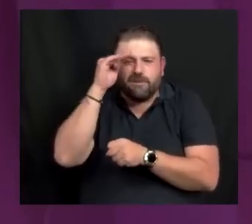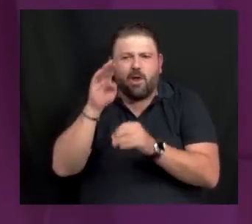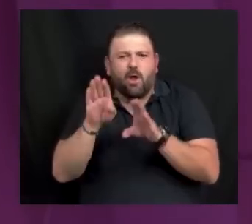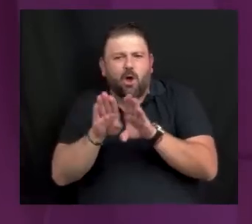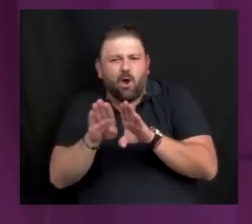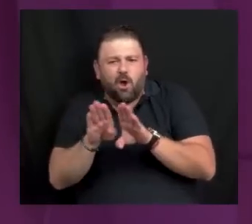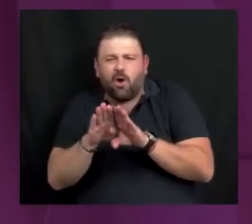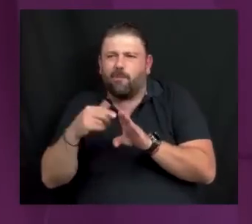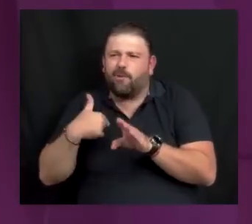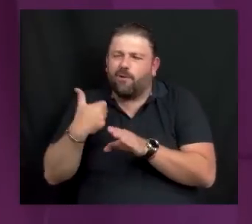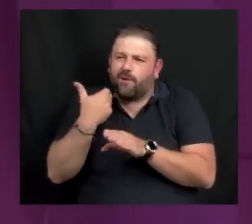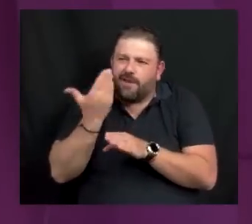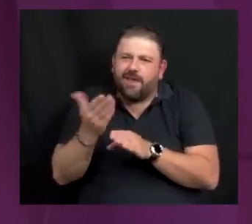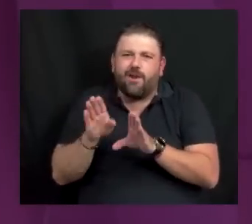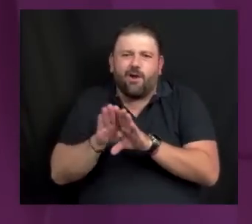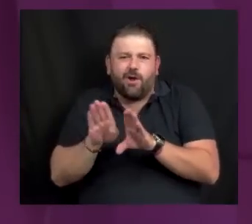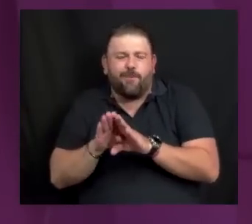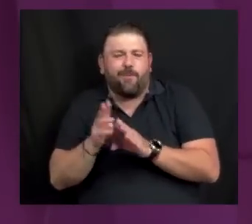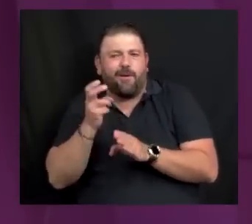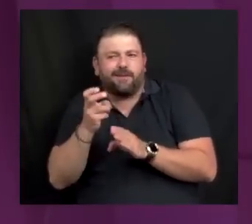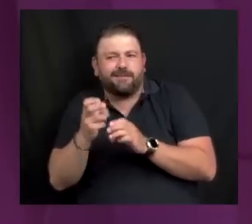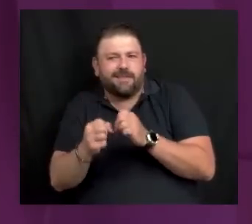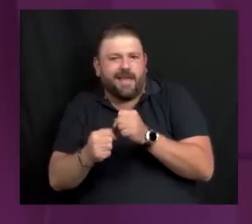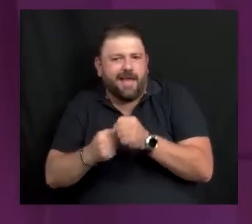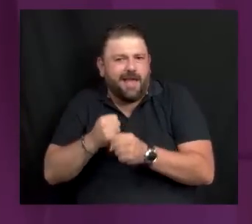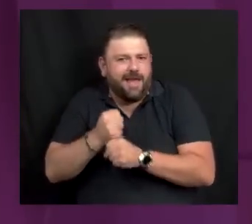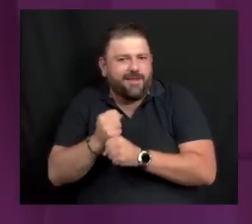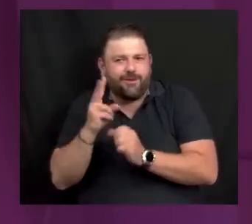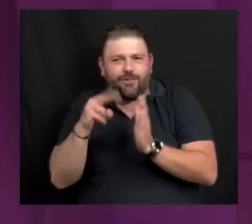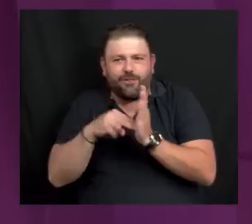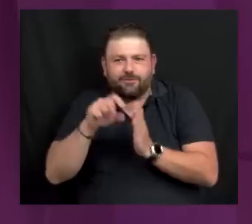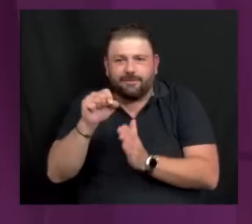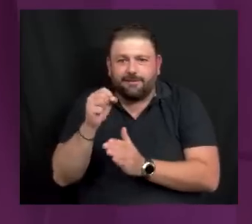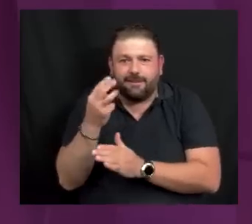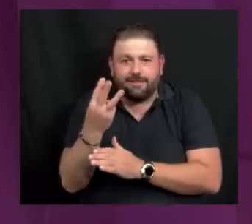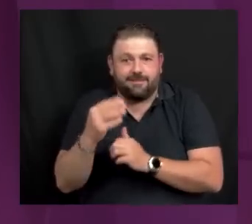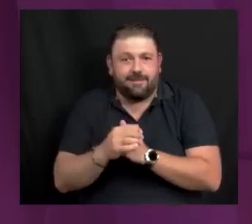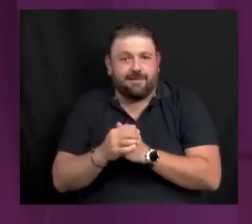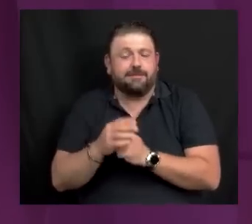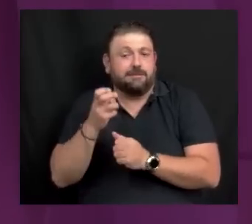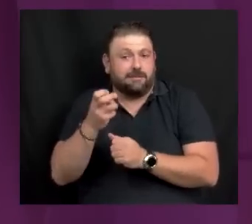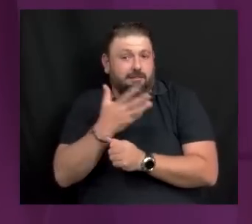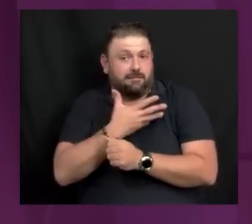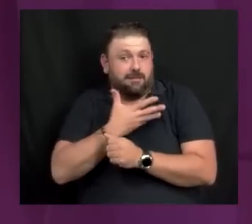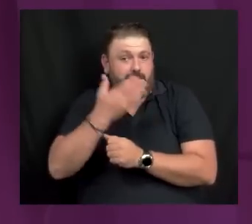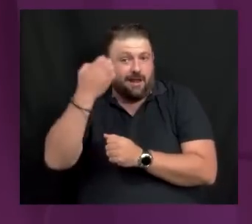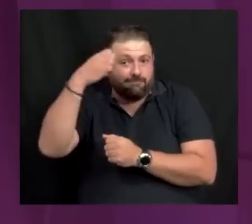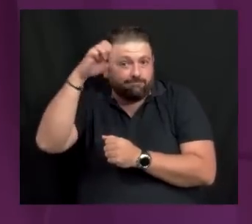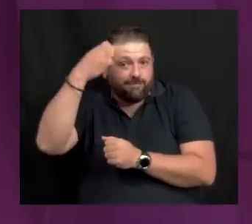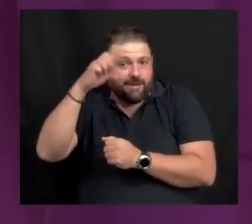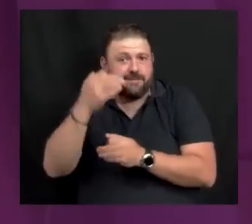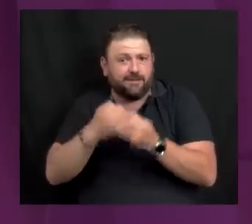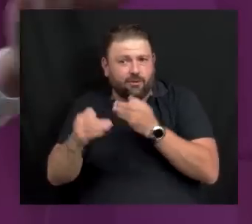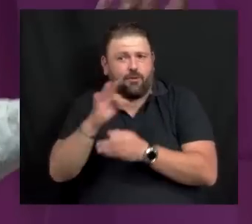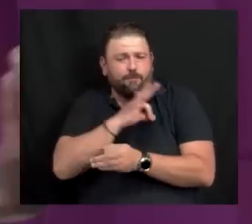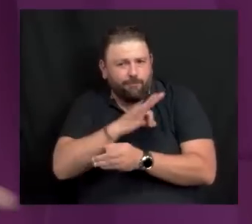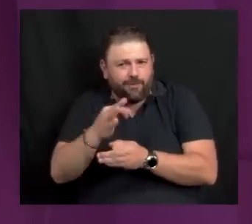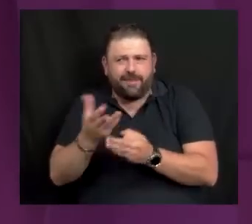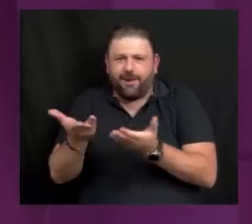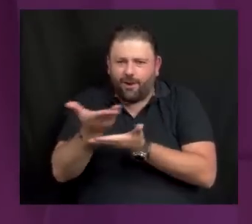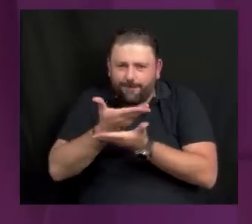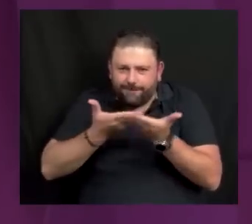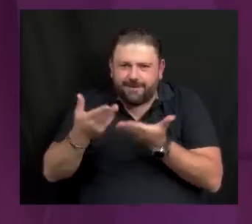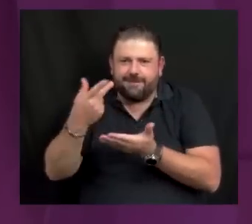¿Cómo aprovecho este 2023? O inclusive que tú ya tienes experiencia, pues puedes compartir este contenido increíble con todo